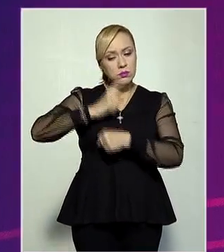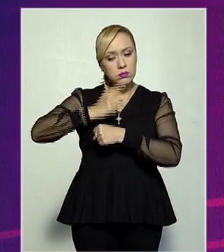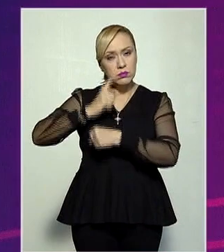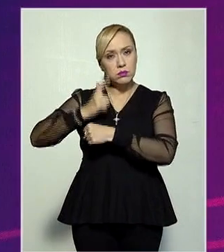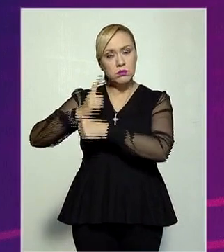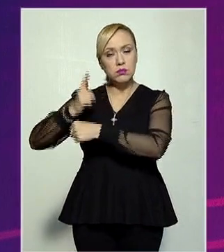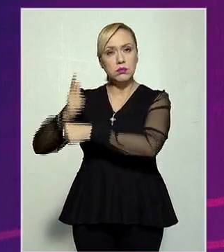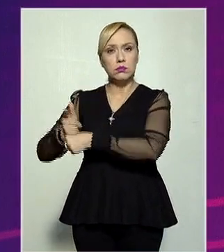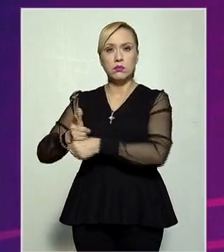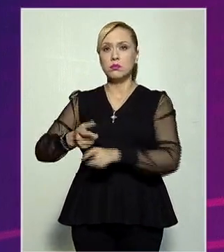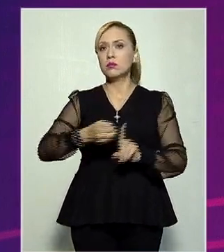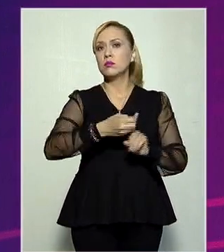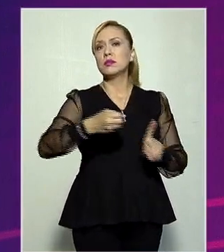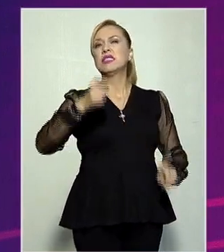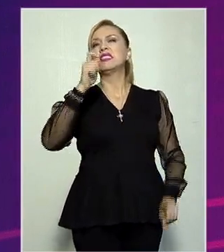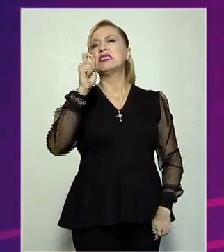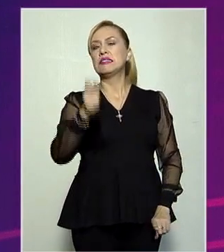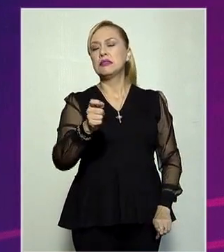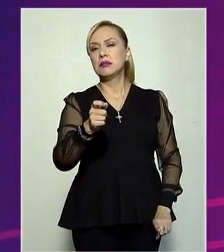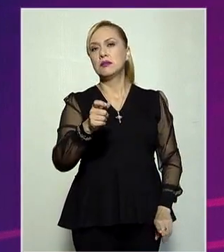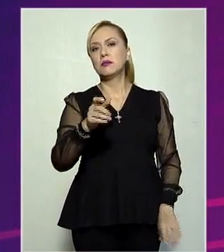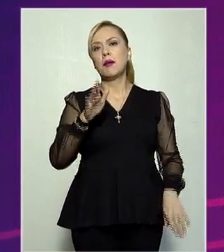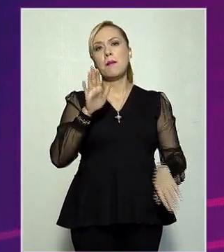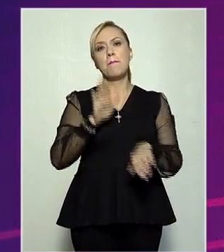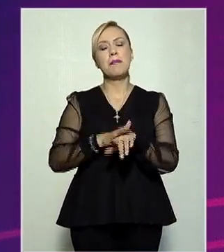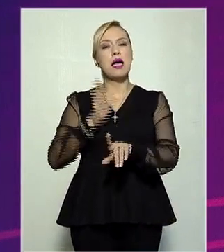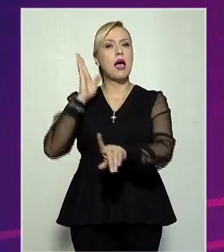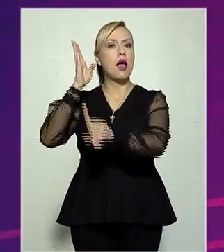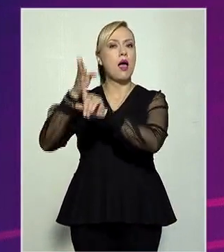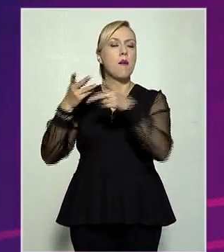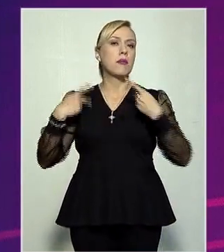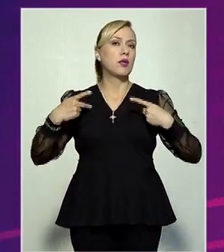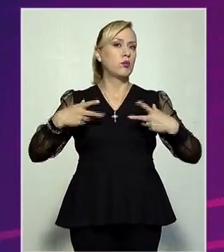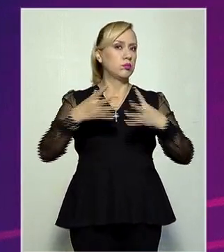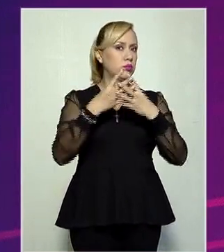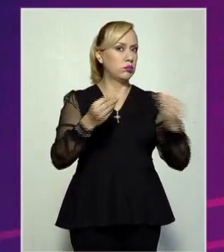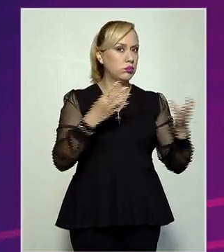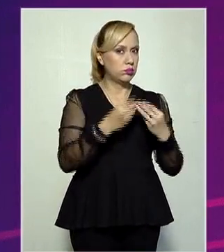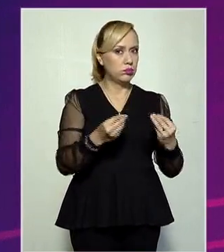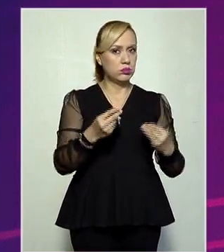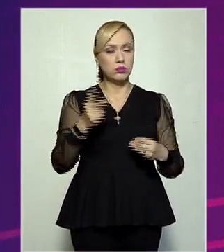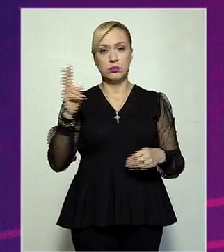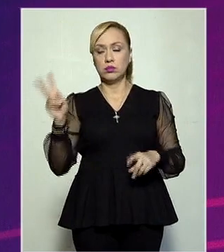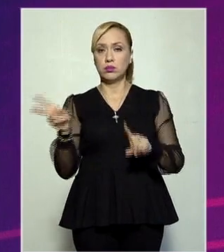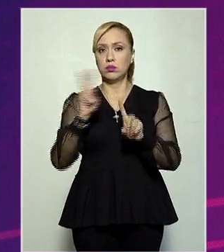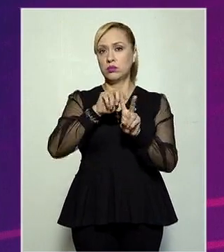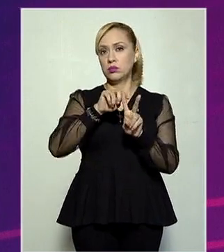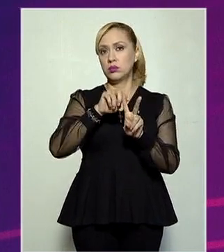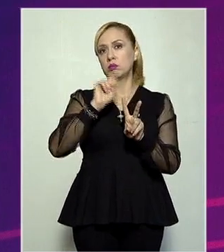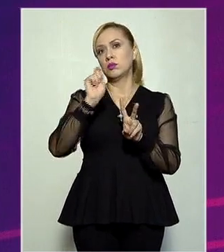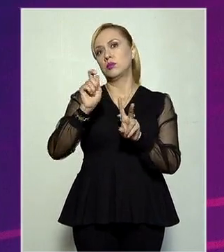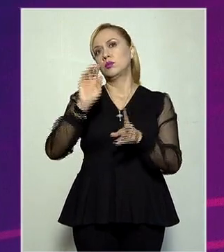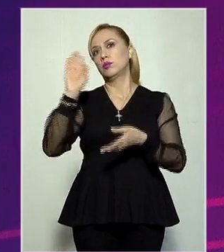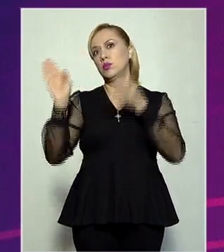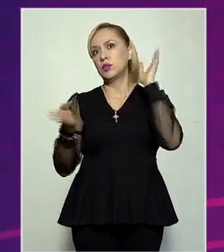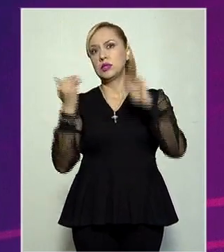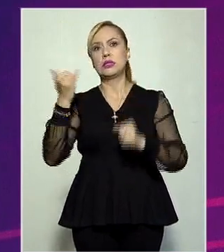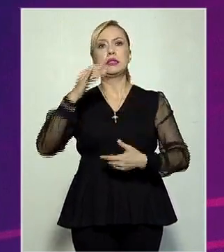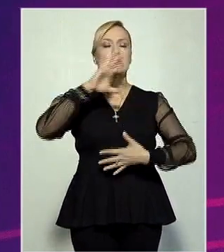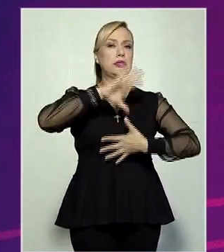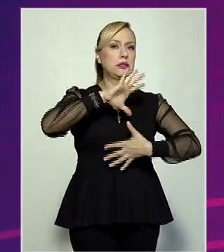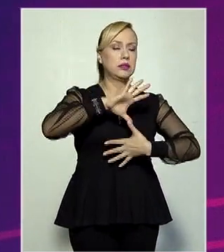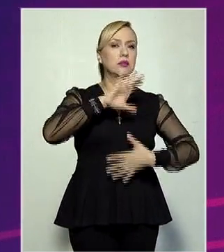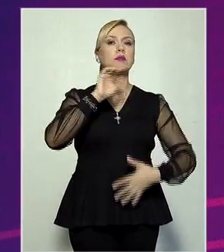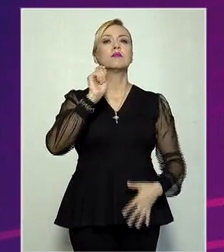ha regulado es siempre más cargado hacia la parte de desapariciones forzadas. Ambas convenciones, la universal y la interamericana,